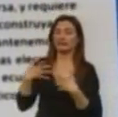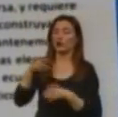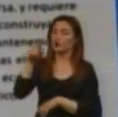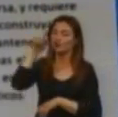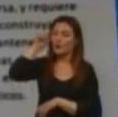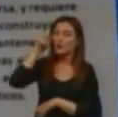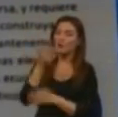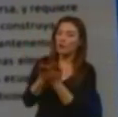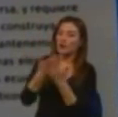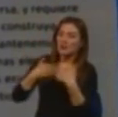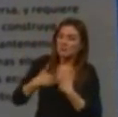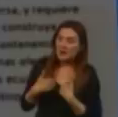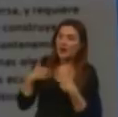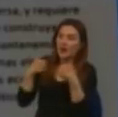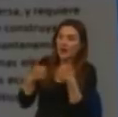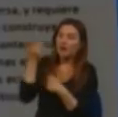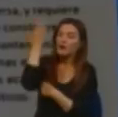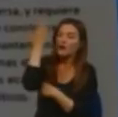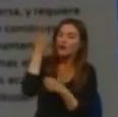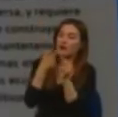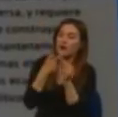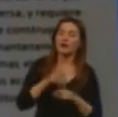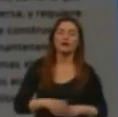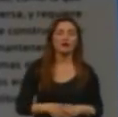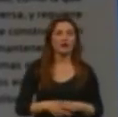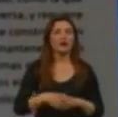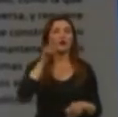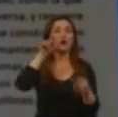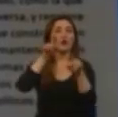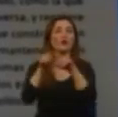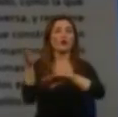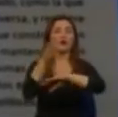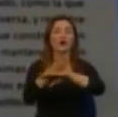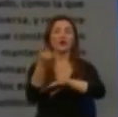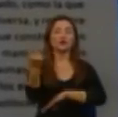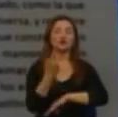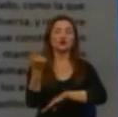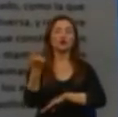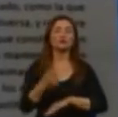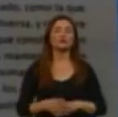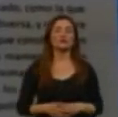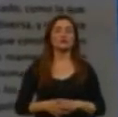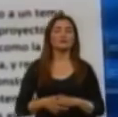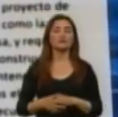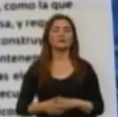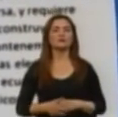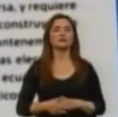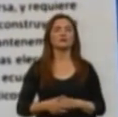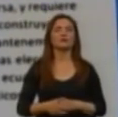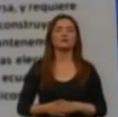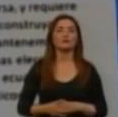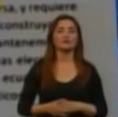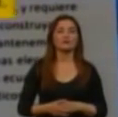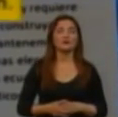recuerda que le propuso la candidatura a la alcaldía de Quito a través de un acuerdo previo entre usted y yo, dice Montúfar. E